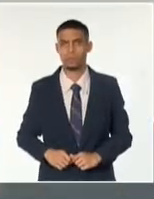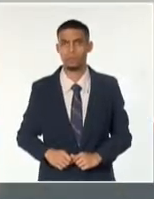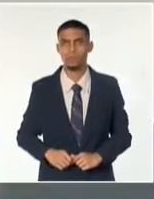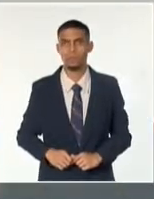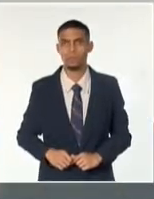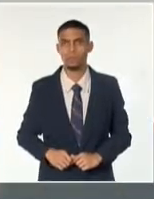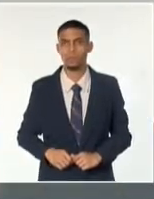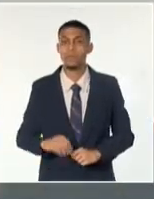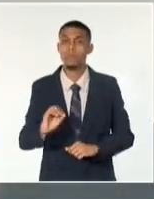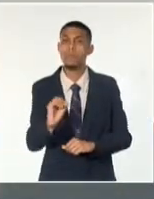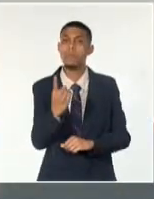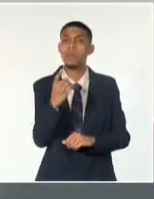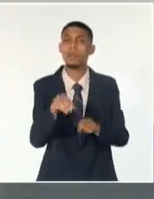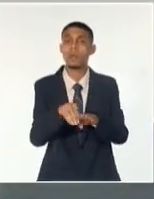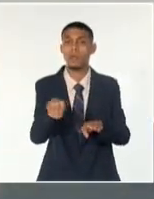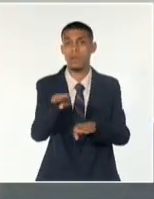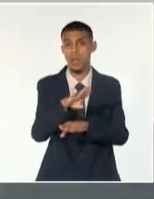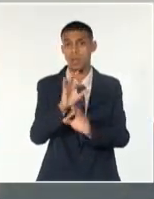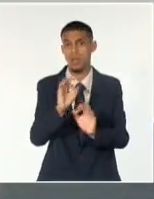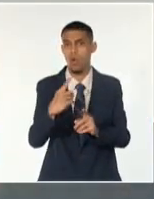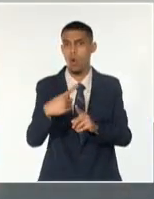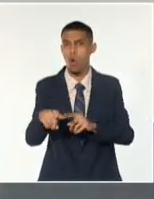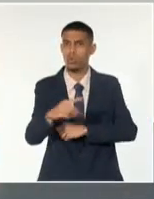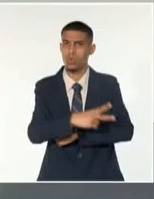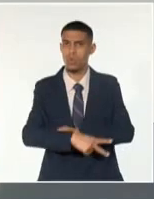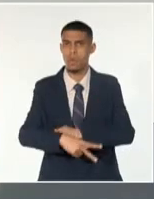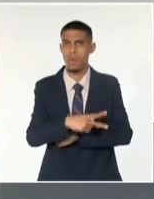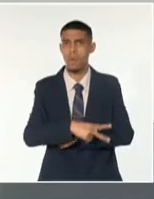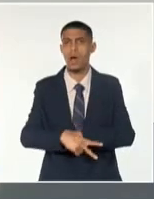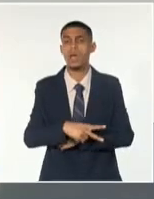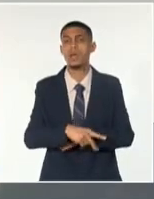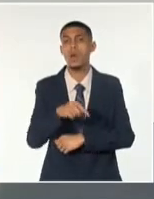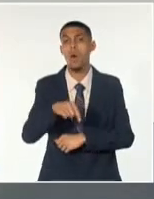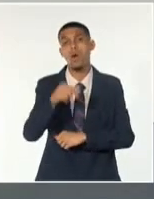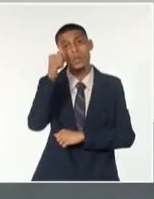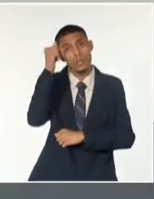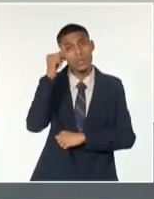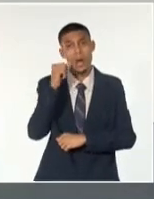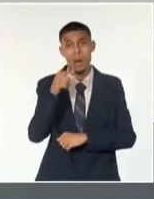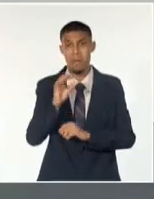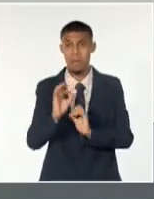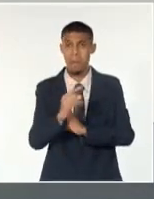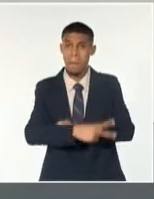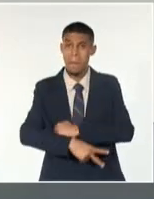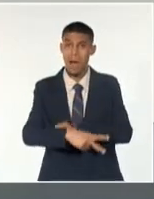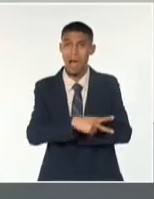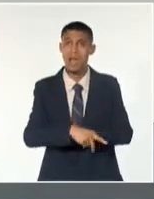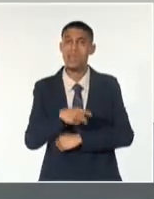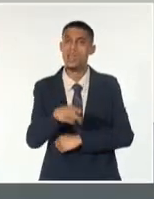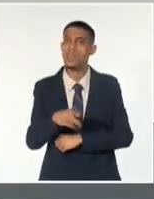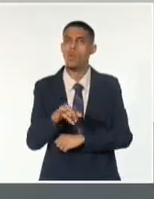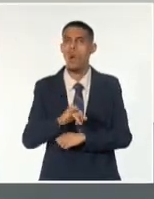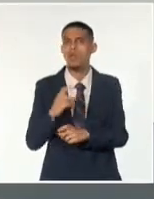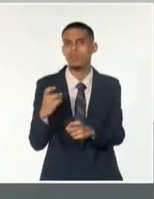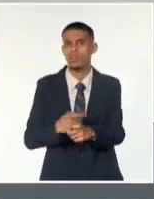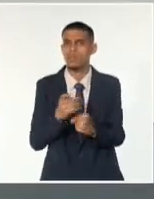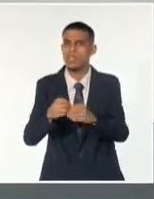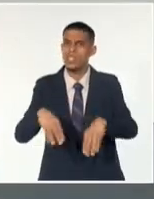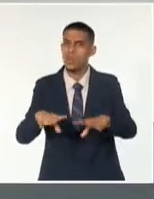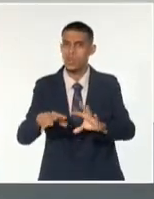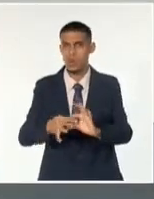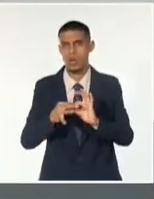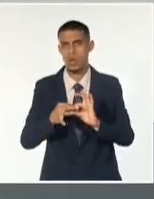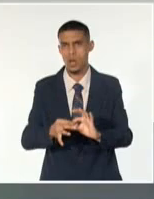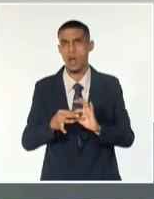Y el primer ministro de Israel, Benjamín Netanyahu, declaró este sábado que su país se encuentra en una guerra contra las fuerzas palestinas